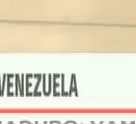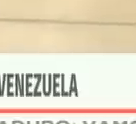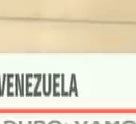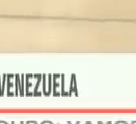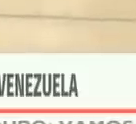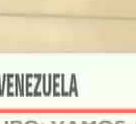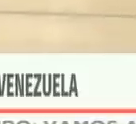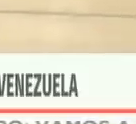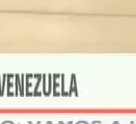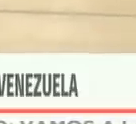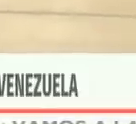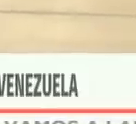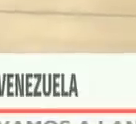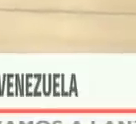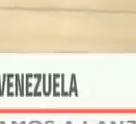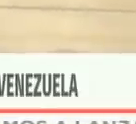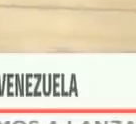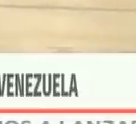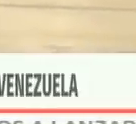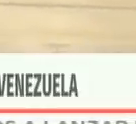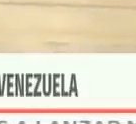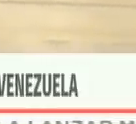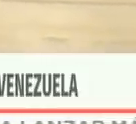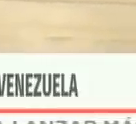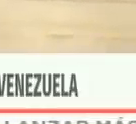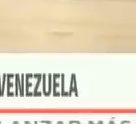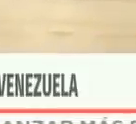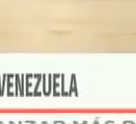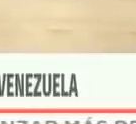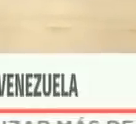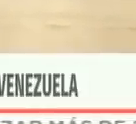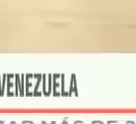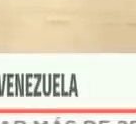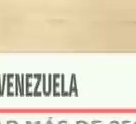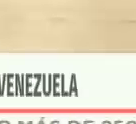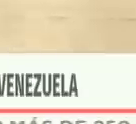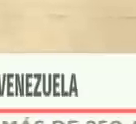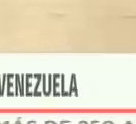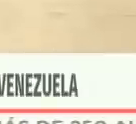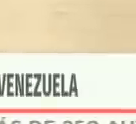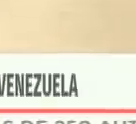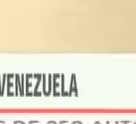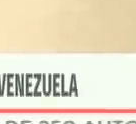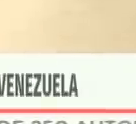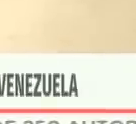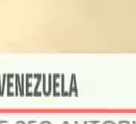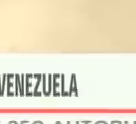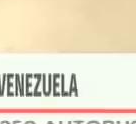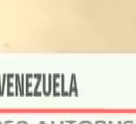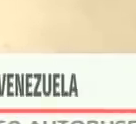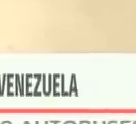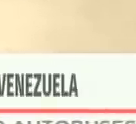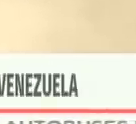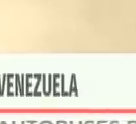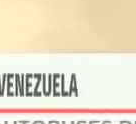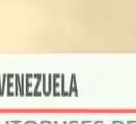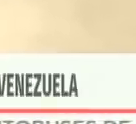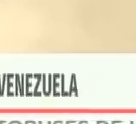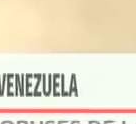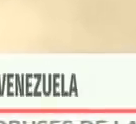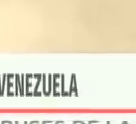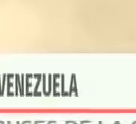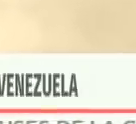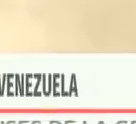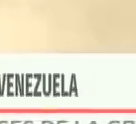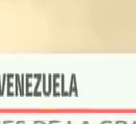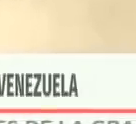un abrazo a todos los trabajadores de Conviasa, nuestra fuerza, nuestra fortaleza, por las arremetidas que está haciendo y que está sufriendo